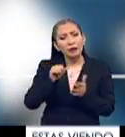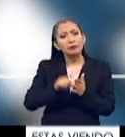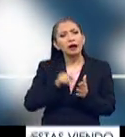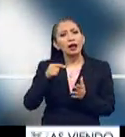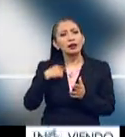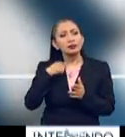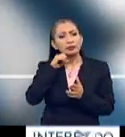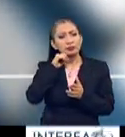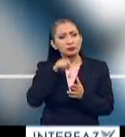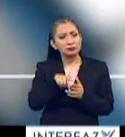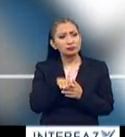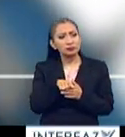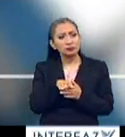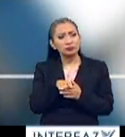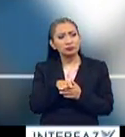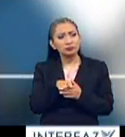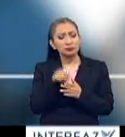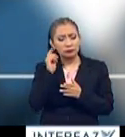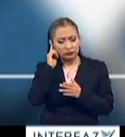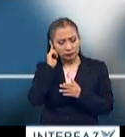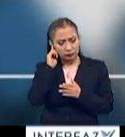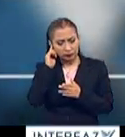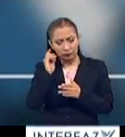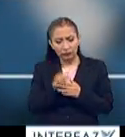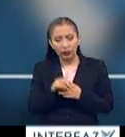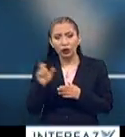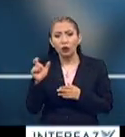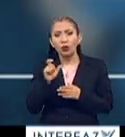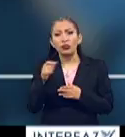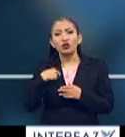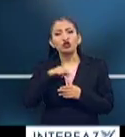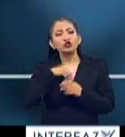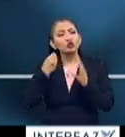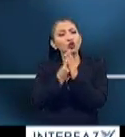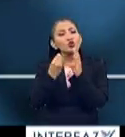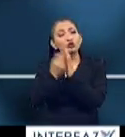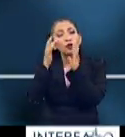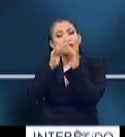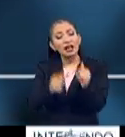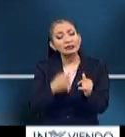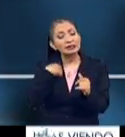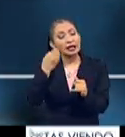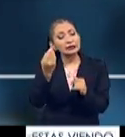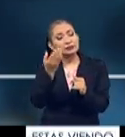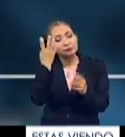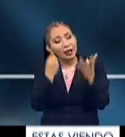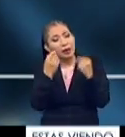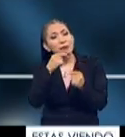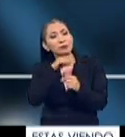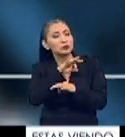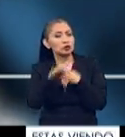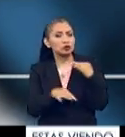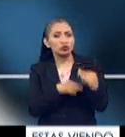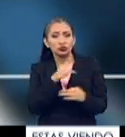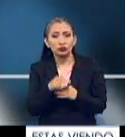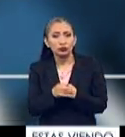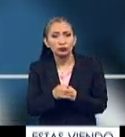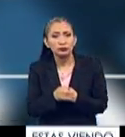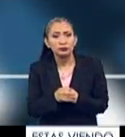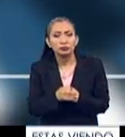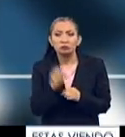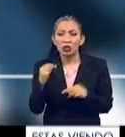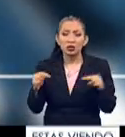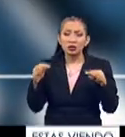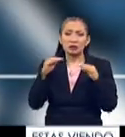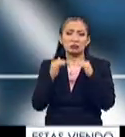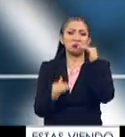en el boleto de avión. Y de hecho, cuando recién llegamos a un curso de francés para que toda la generación de nosotros que tenga el mismo nivel